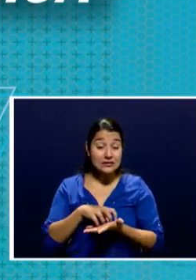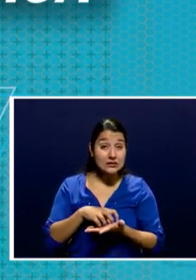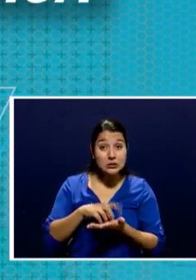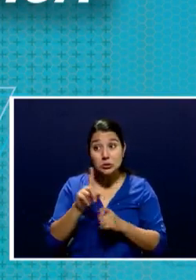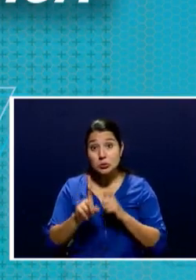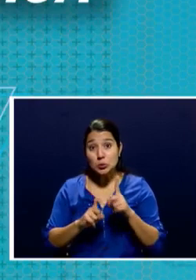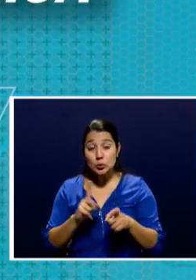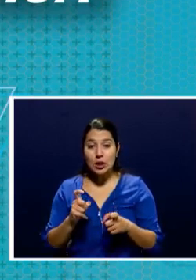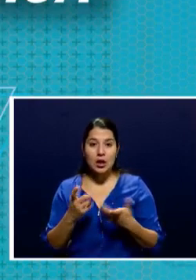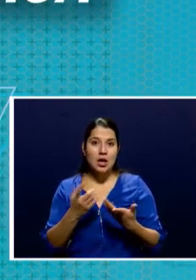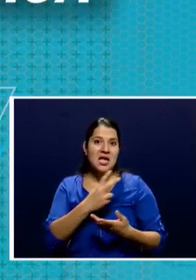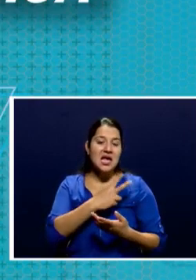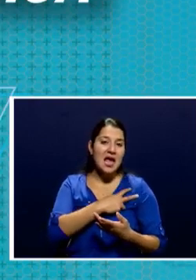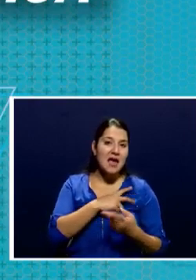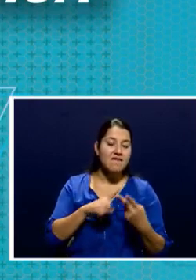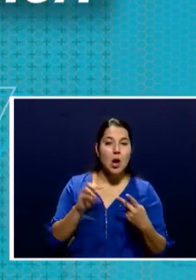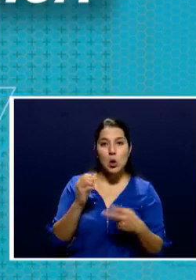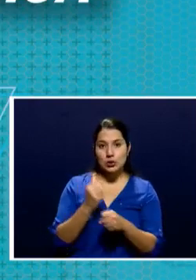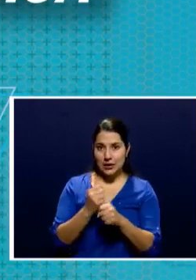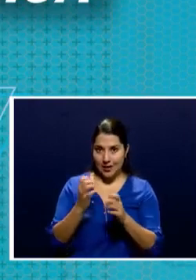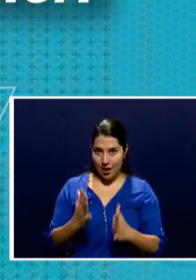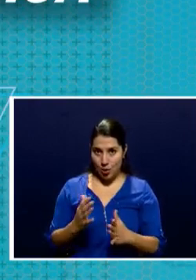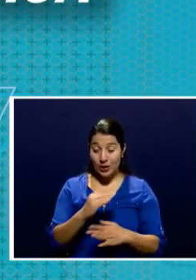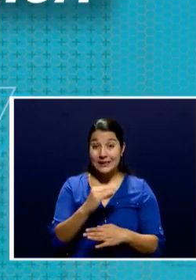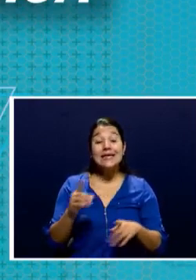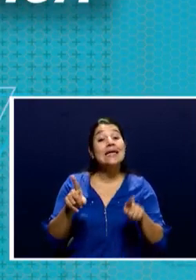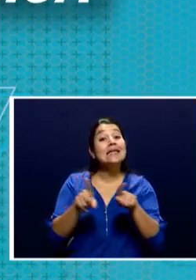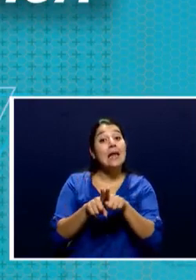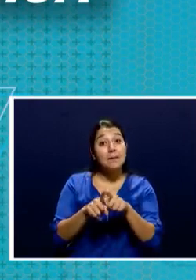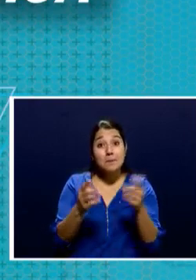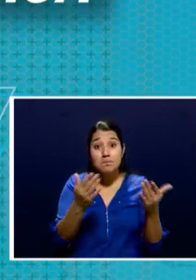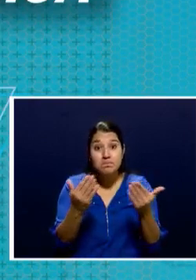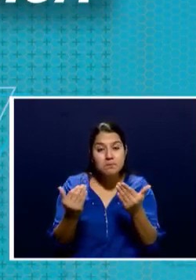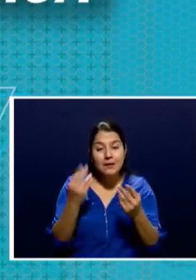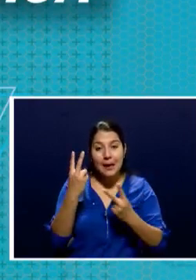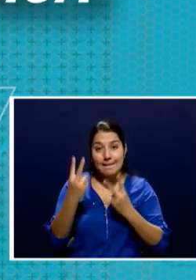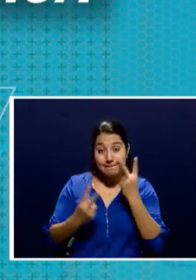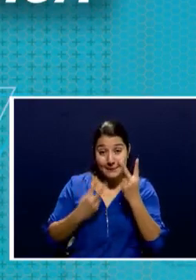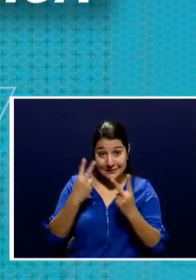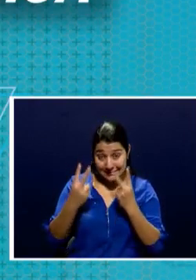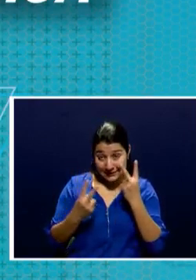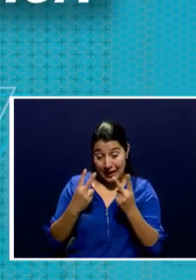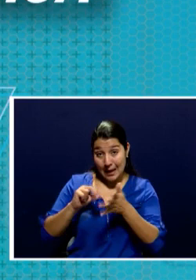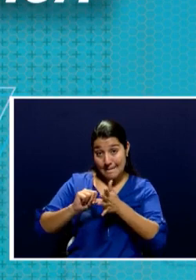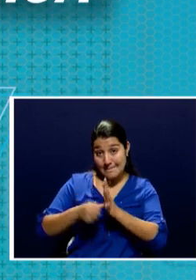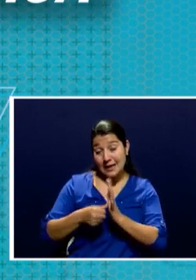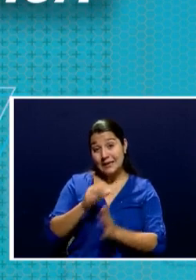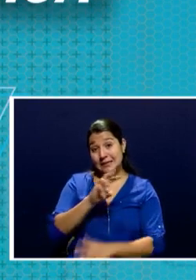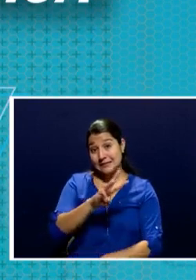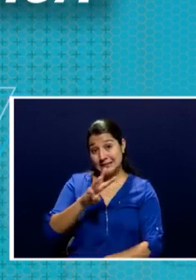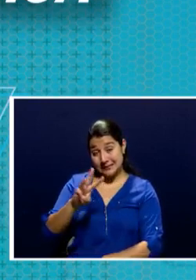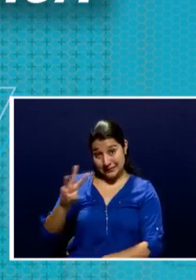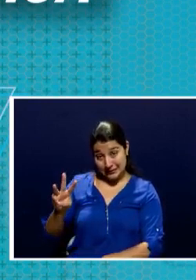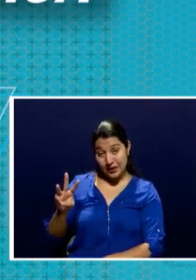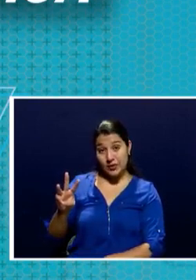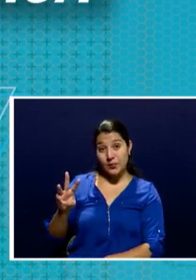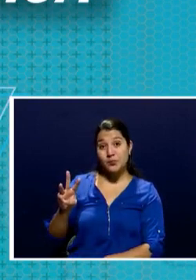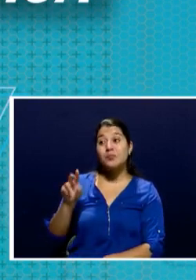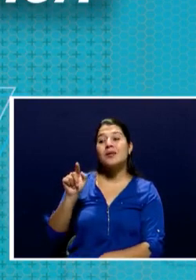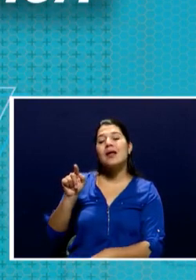ya sea tanto patronos como trabajadores. Y además les invito a visitar el micrositio que hemos habilitado en la página del